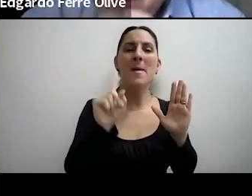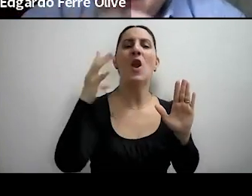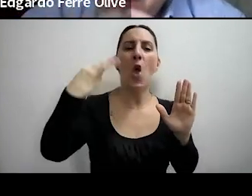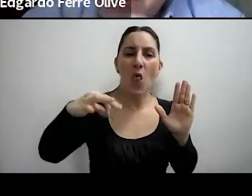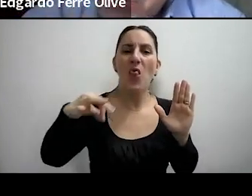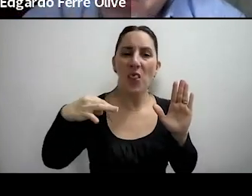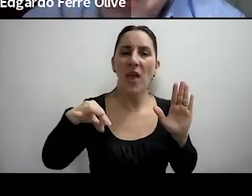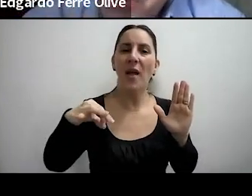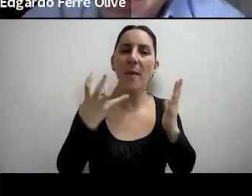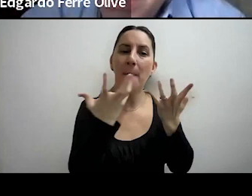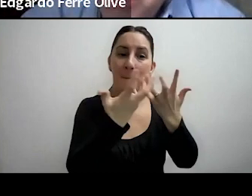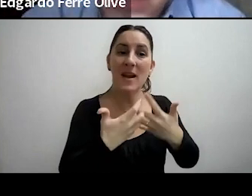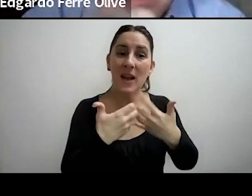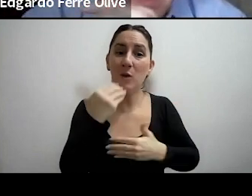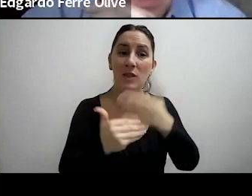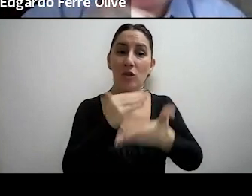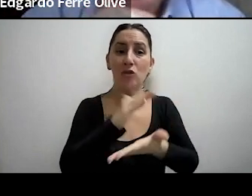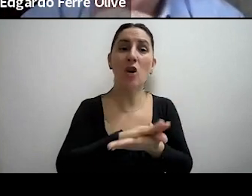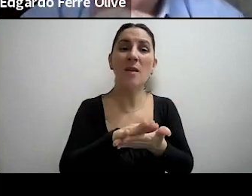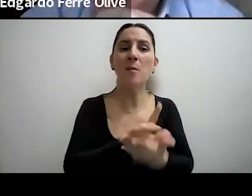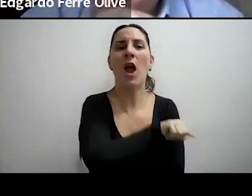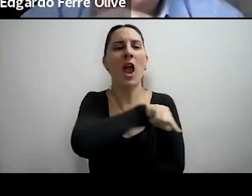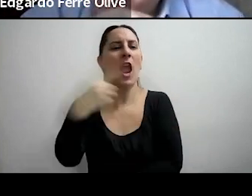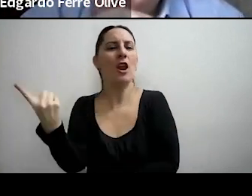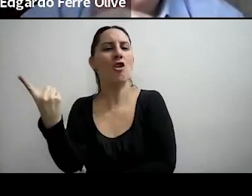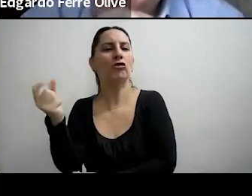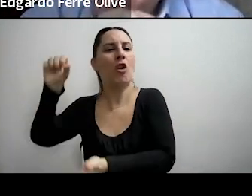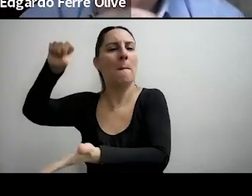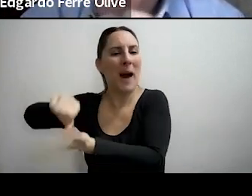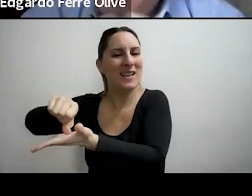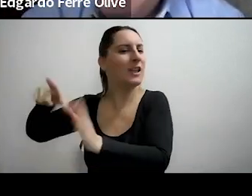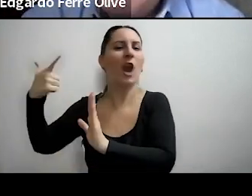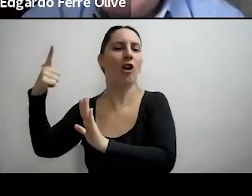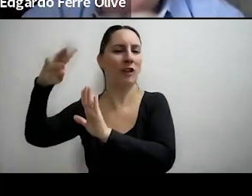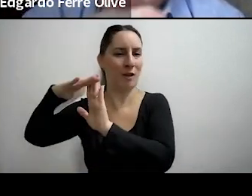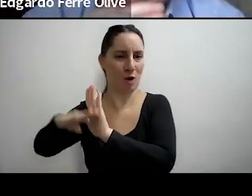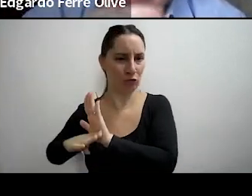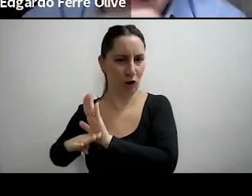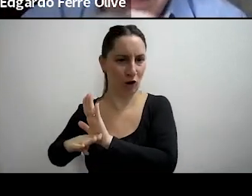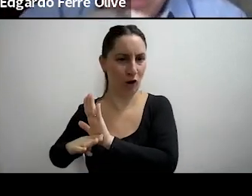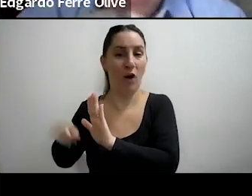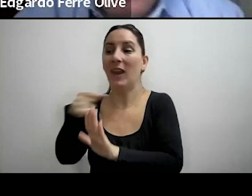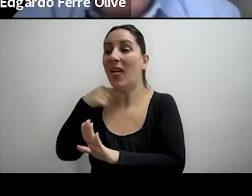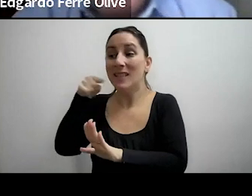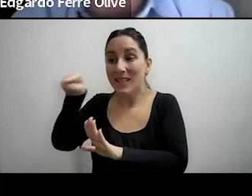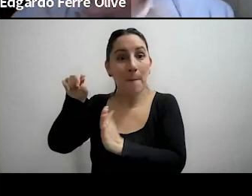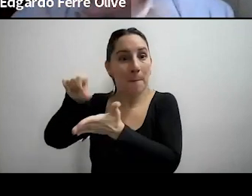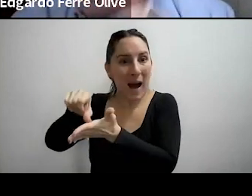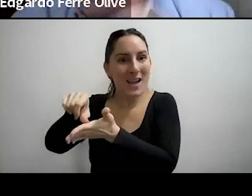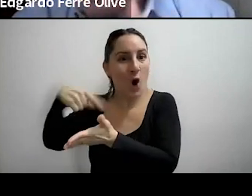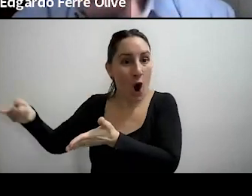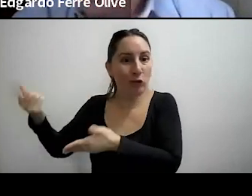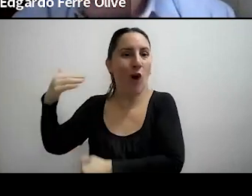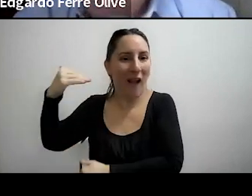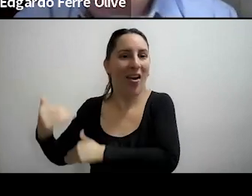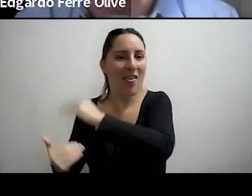este mecanismo de desarrollo limpio en un país que no es parte del protocolo, o sea, un país en desarrollo. En nuestra